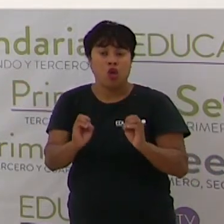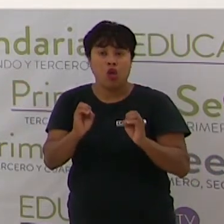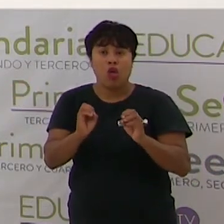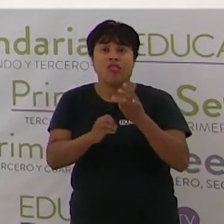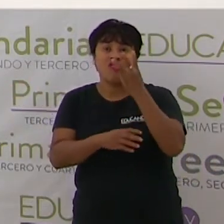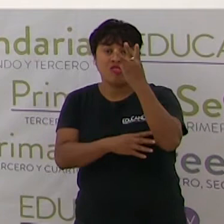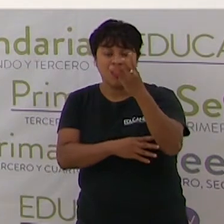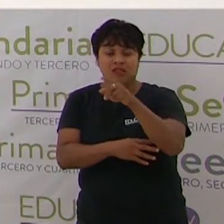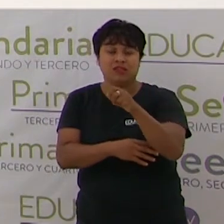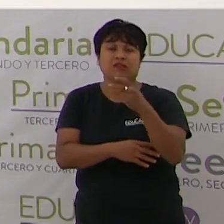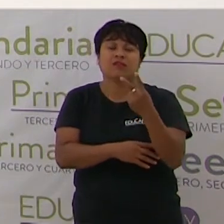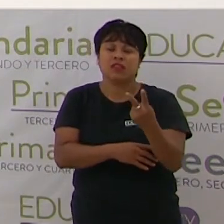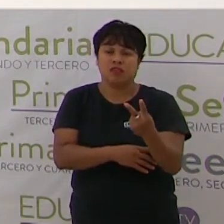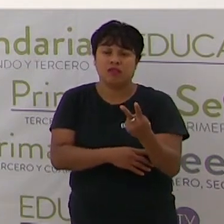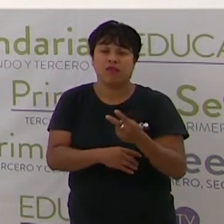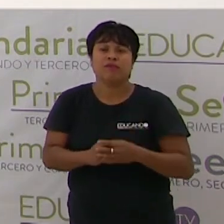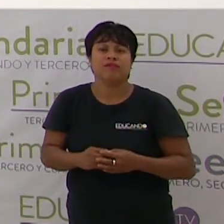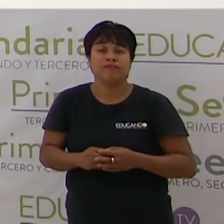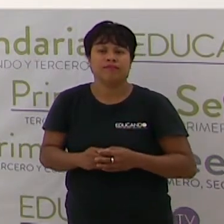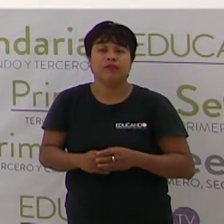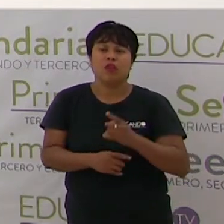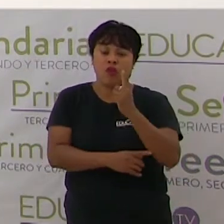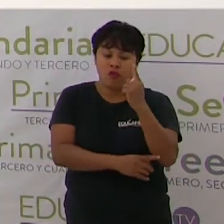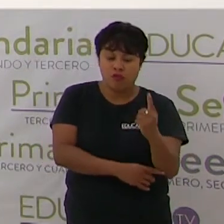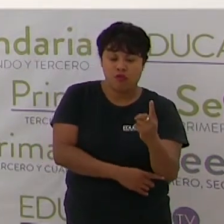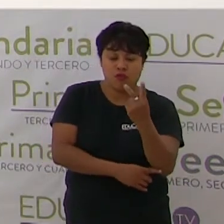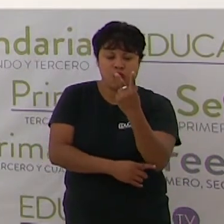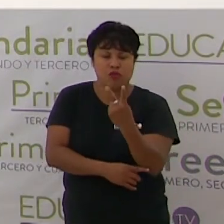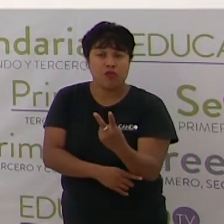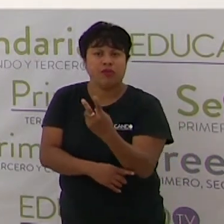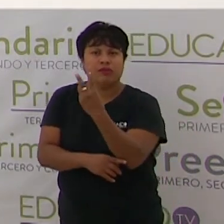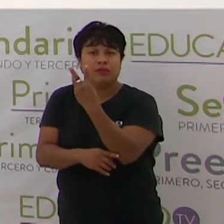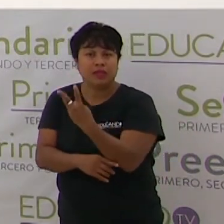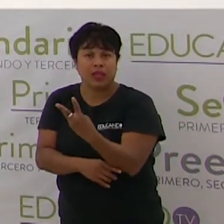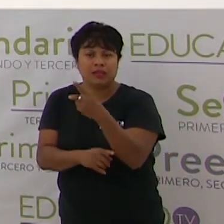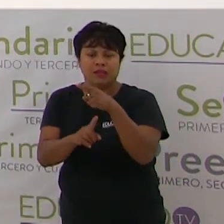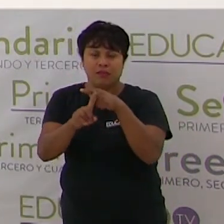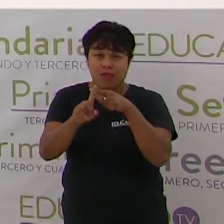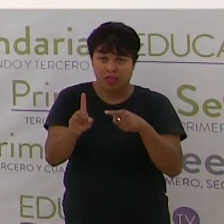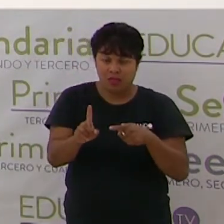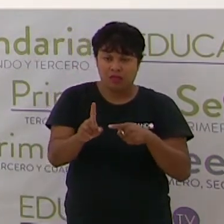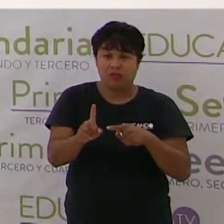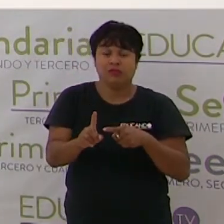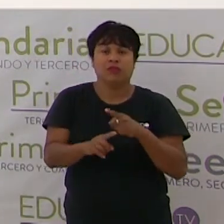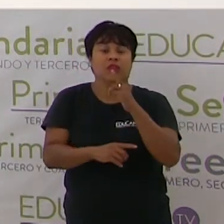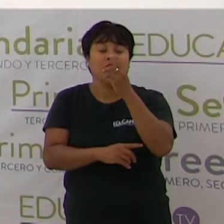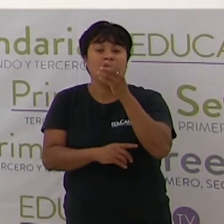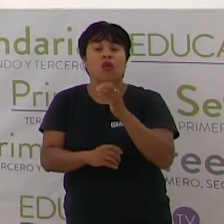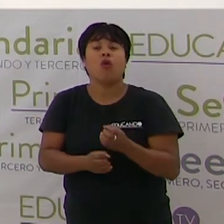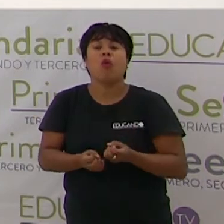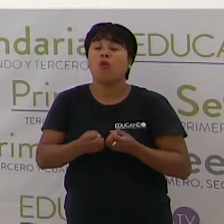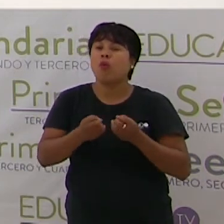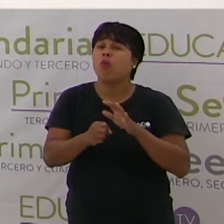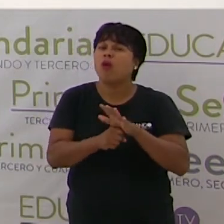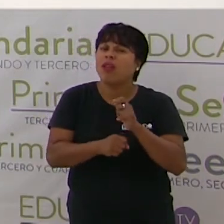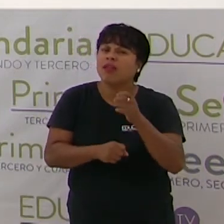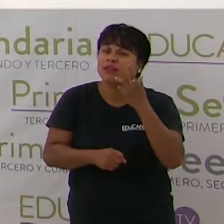3 medios, 1, 2, 3 medios. ¿O cuál es la razón? Entonces, ¿cuál es esa